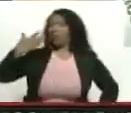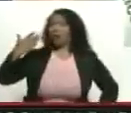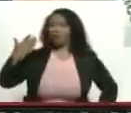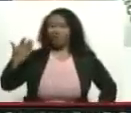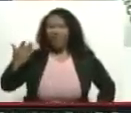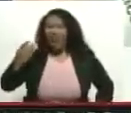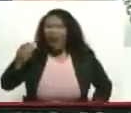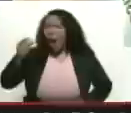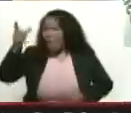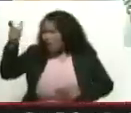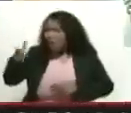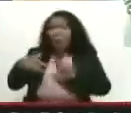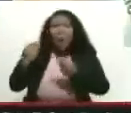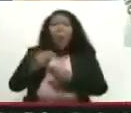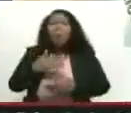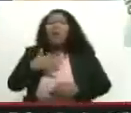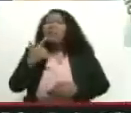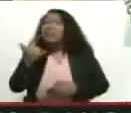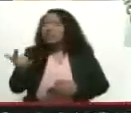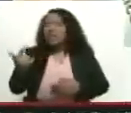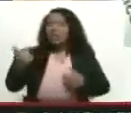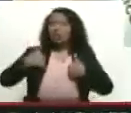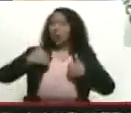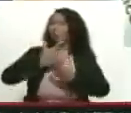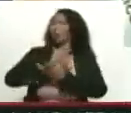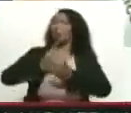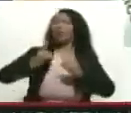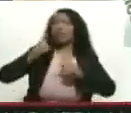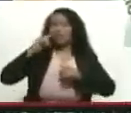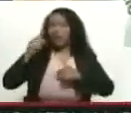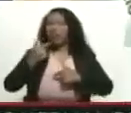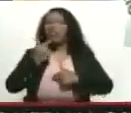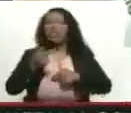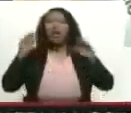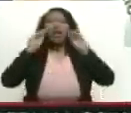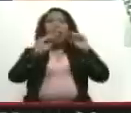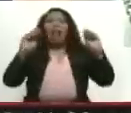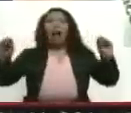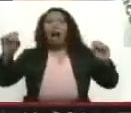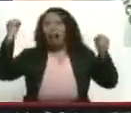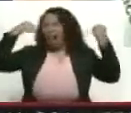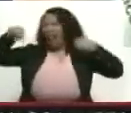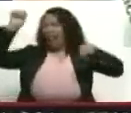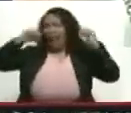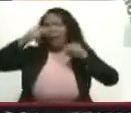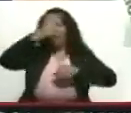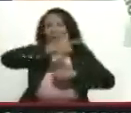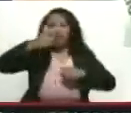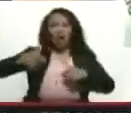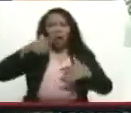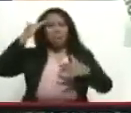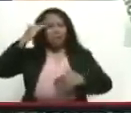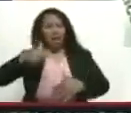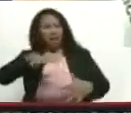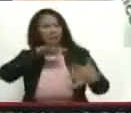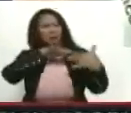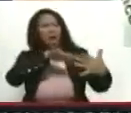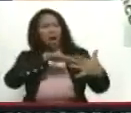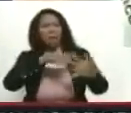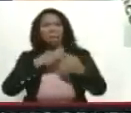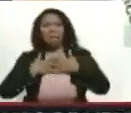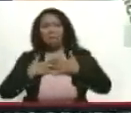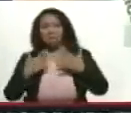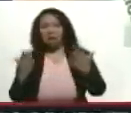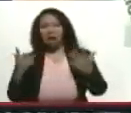alguien demócrata si dice que va a convocar a rebeliones civiles con militares fascistas que se presten